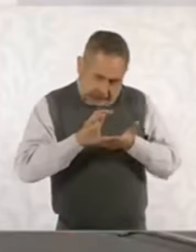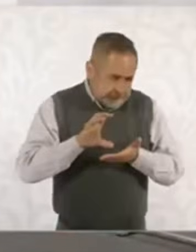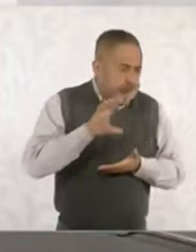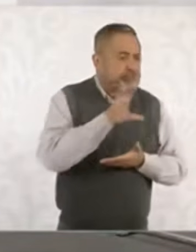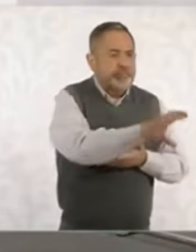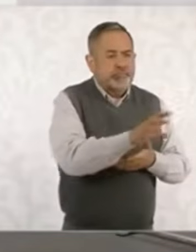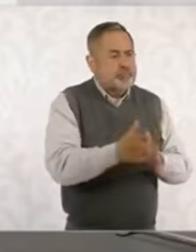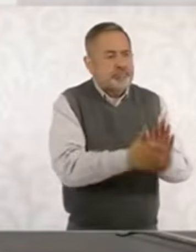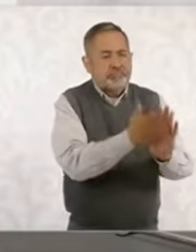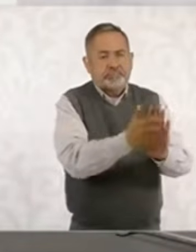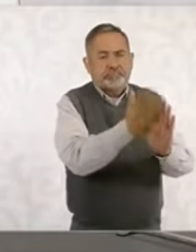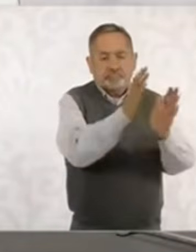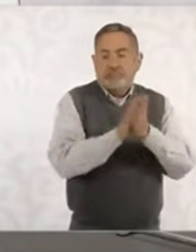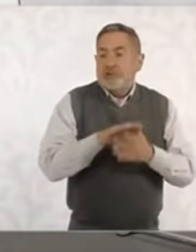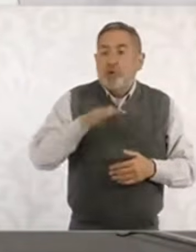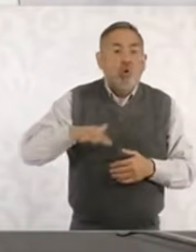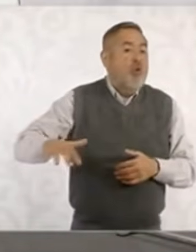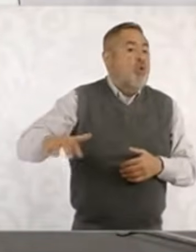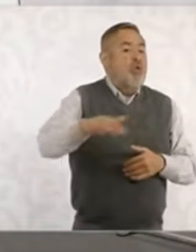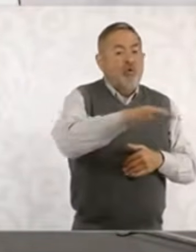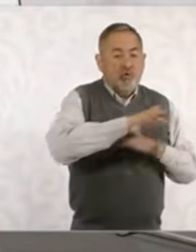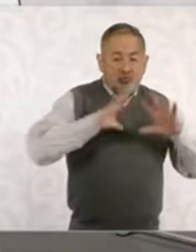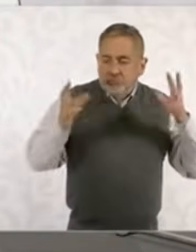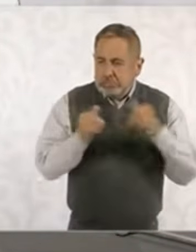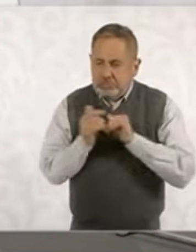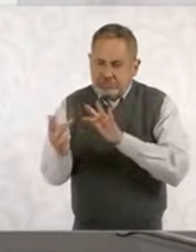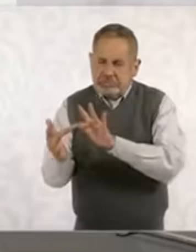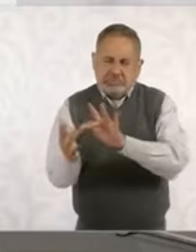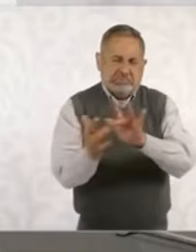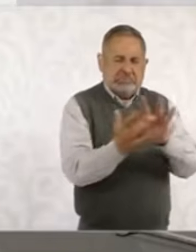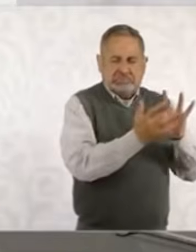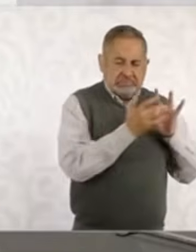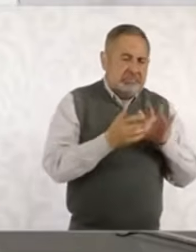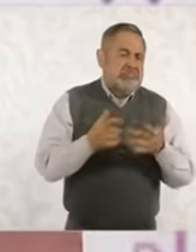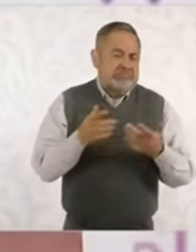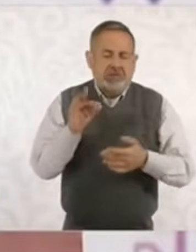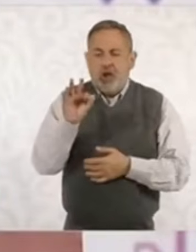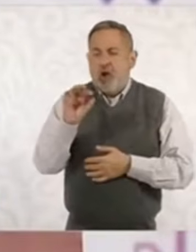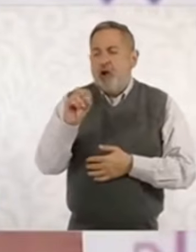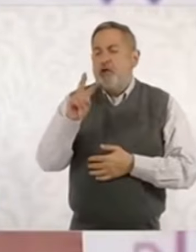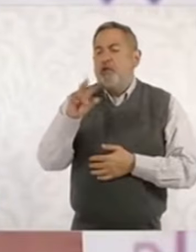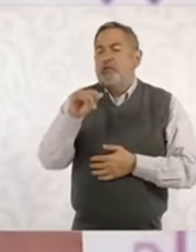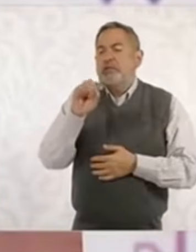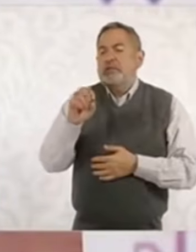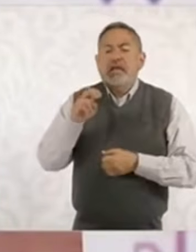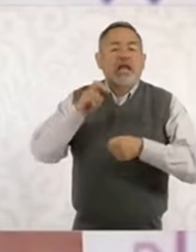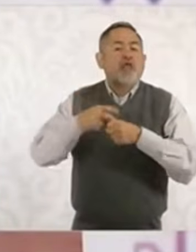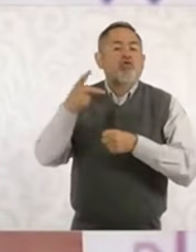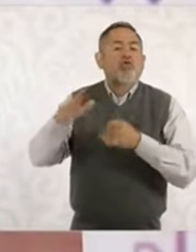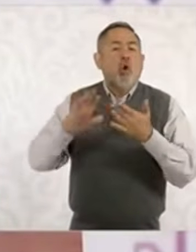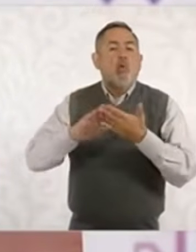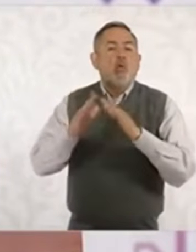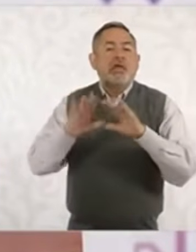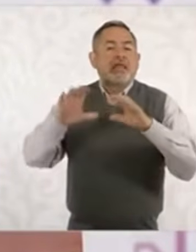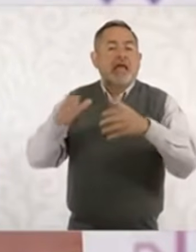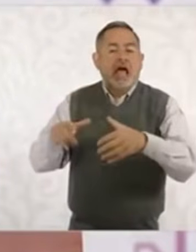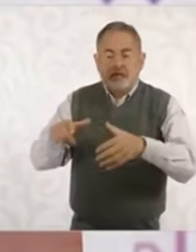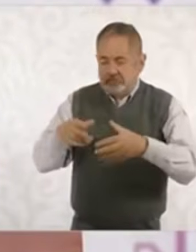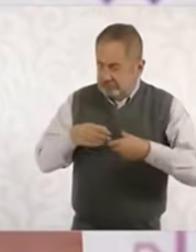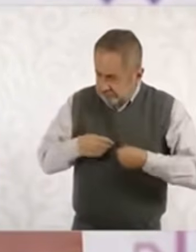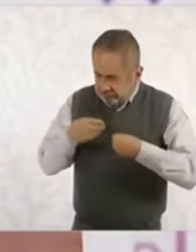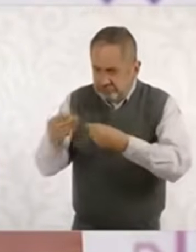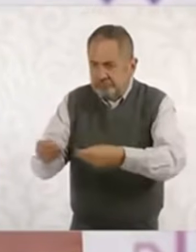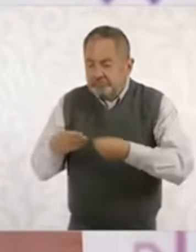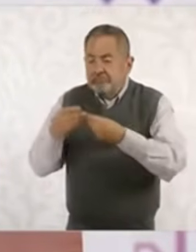para acercarnos a las y los trabajadores al servicio del Estado, como Foviste en tu comunidad, donde llevamos los servicios del